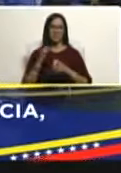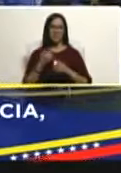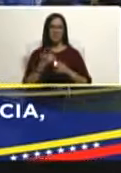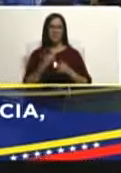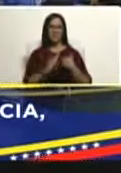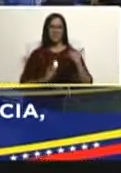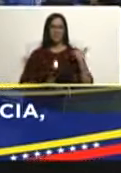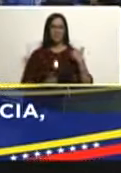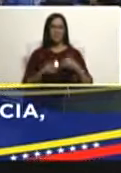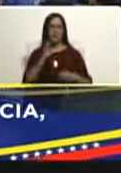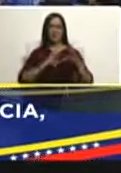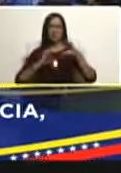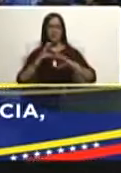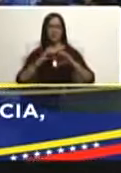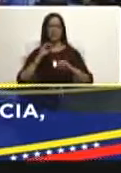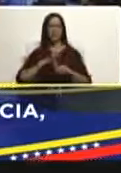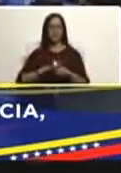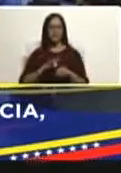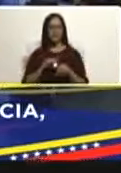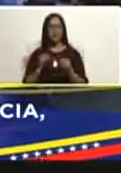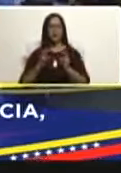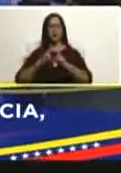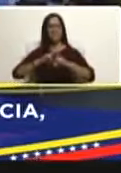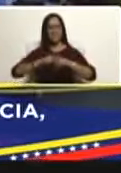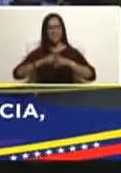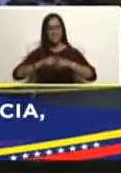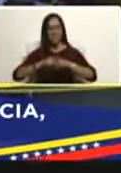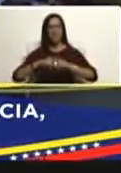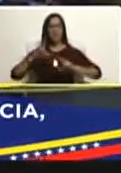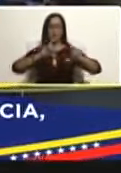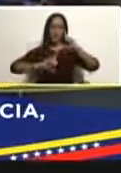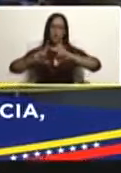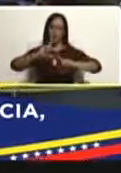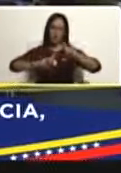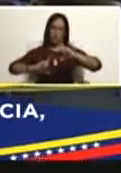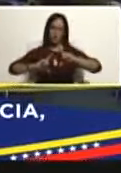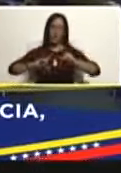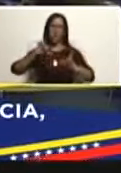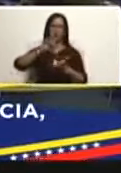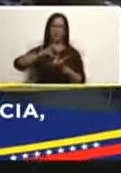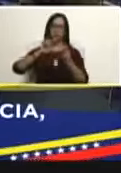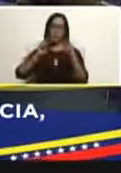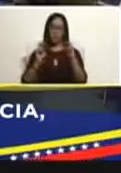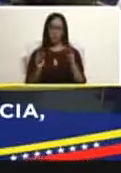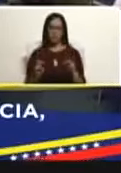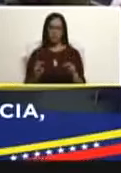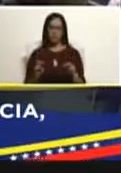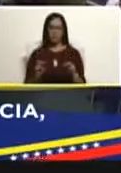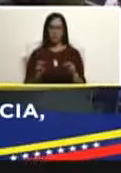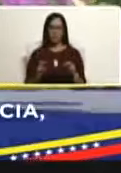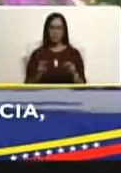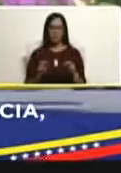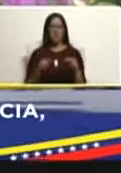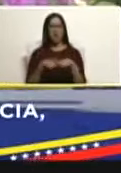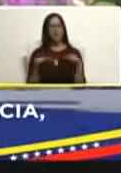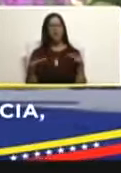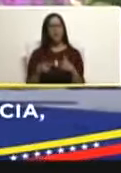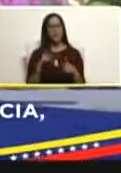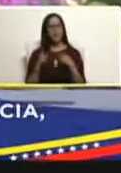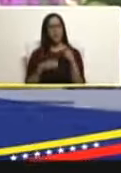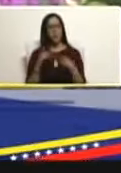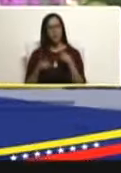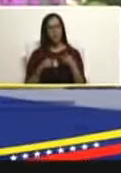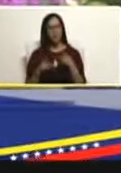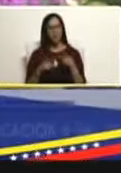Presidente, los científicos estamos en los talleres, en los laboratorios, en los centros de investigación, en los espacios productivos, en